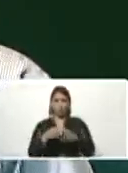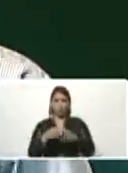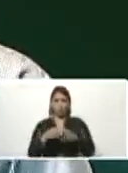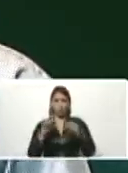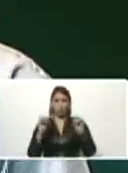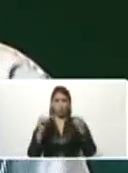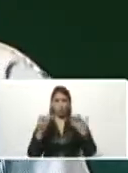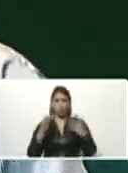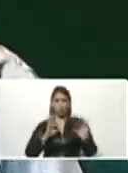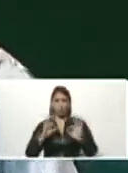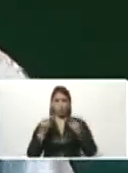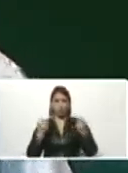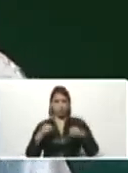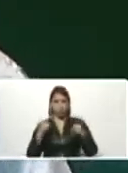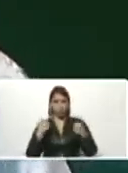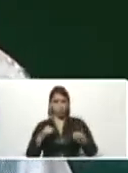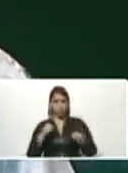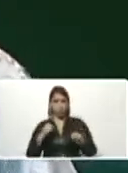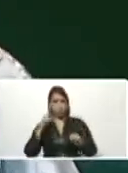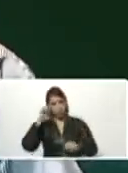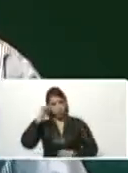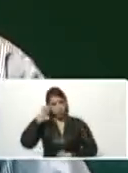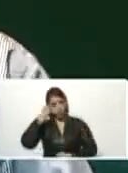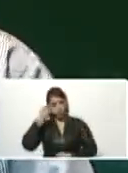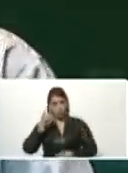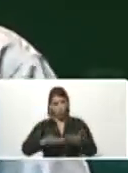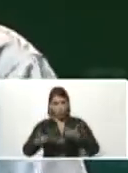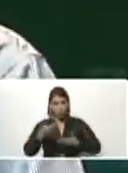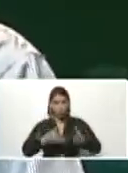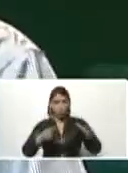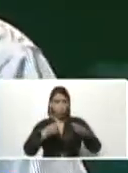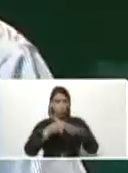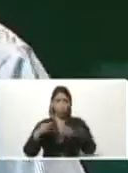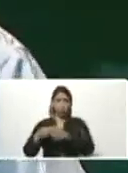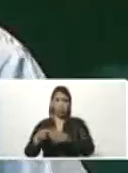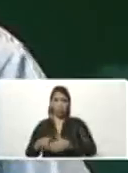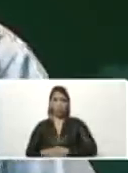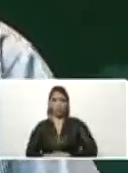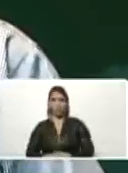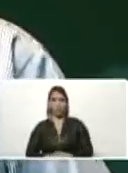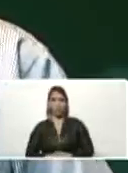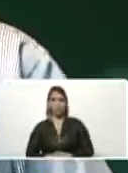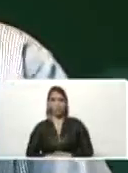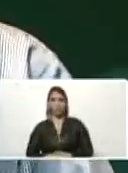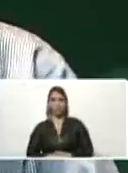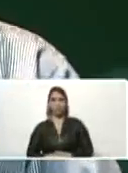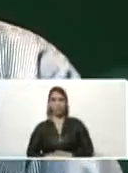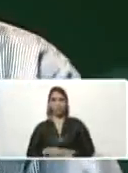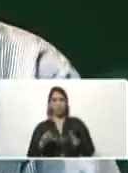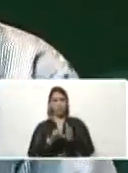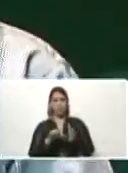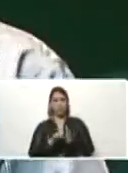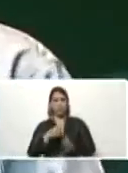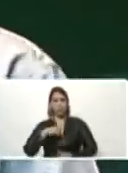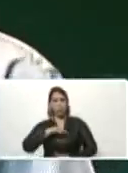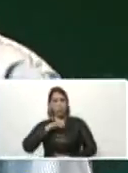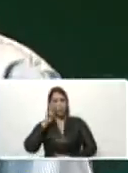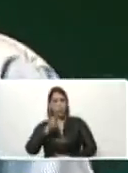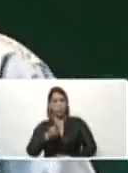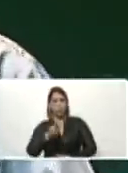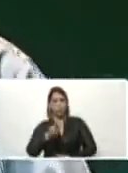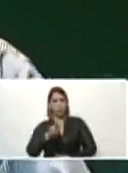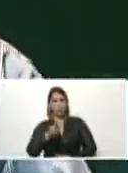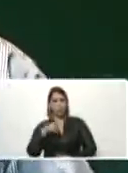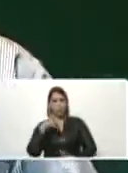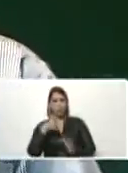maravilloso ejercicio de reflexión colectiva en donde nos hemos dado cuenta de